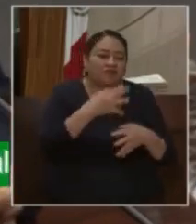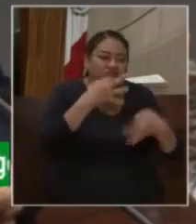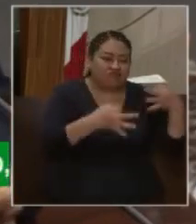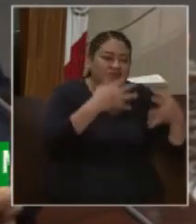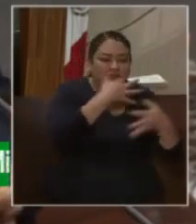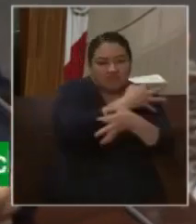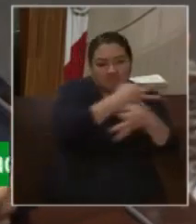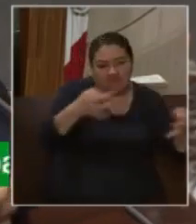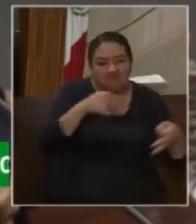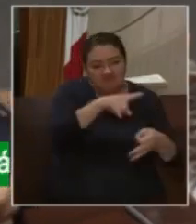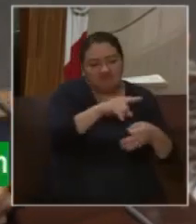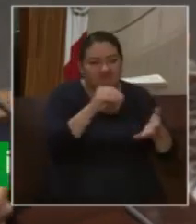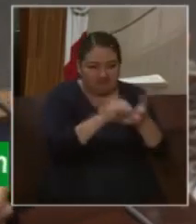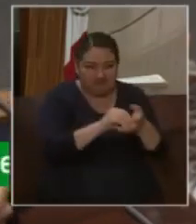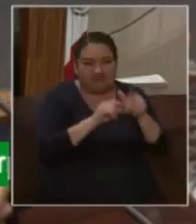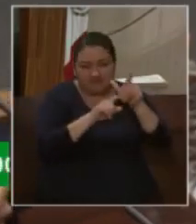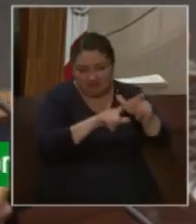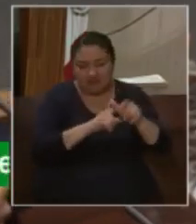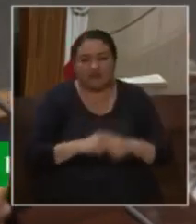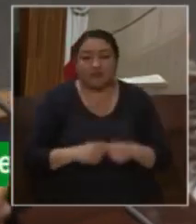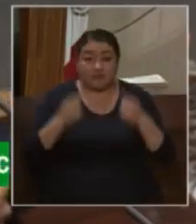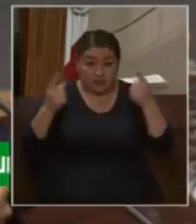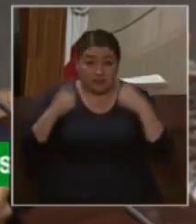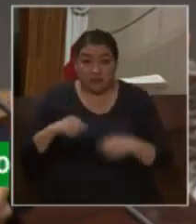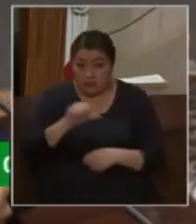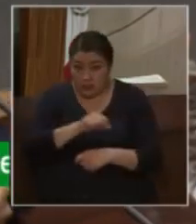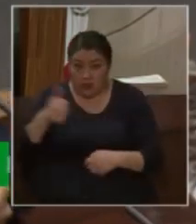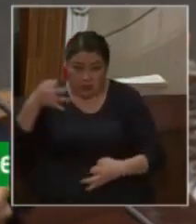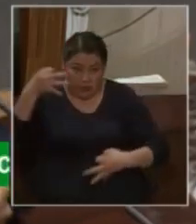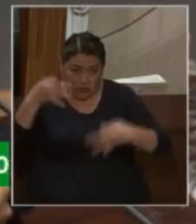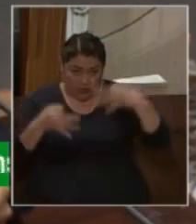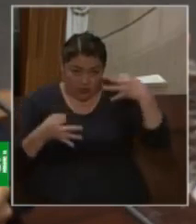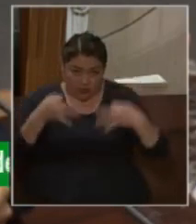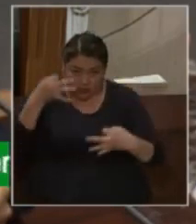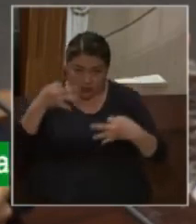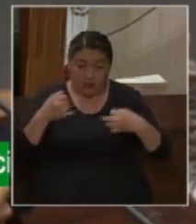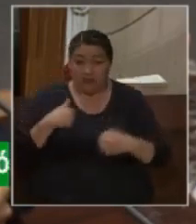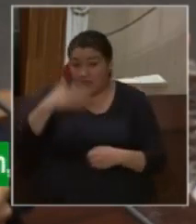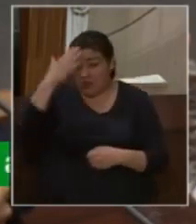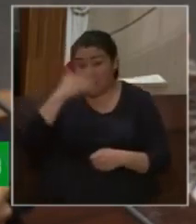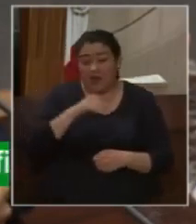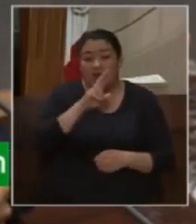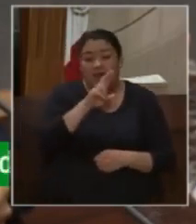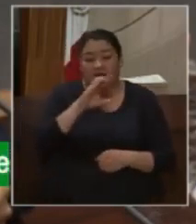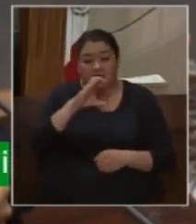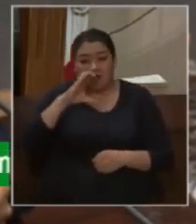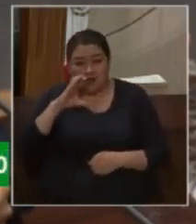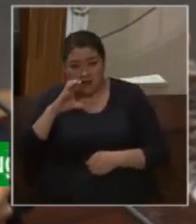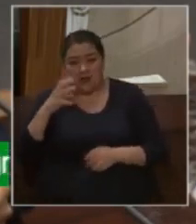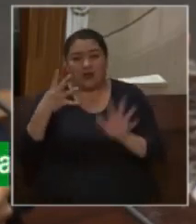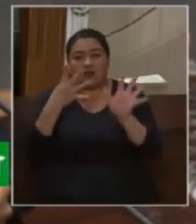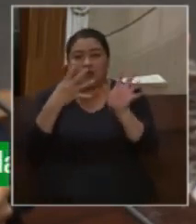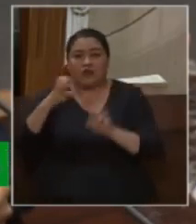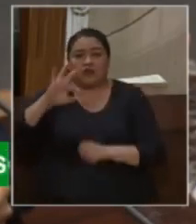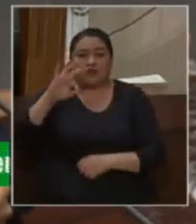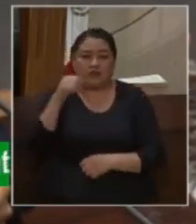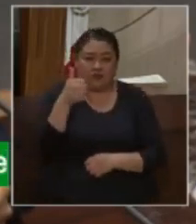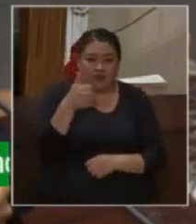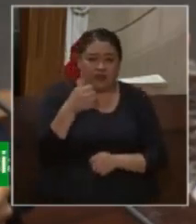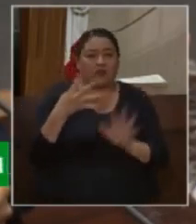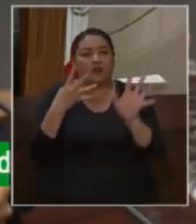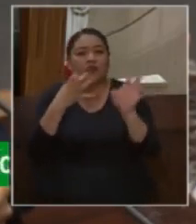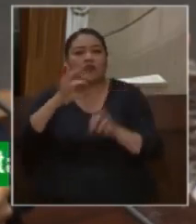sentencia impugnada. Por otro lado, doy cuenta con el proyecto de sentencia correspondiente a los recursos de reconsideración